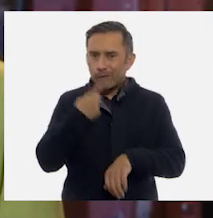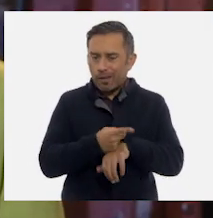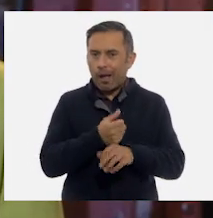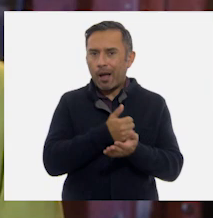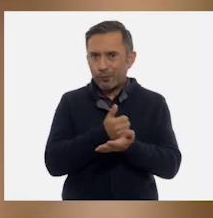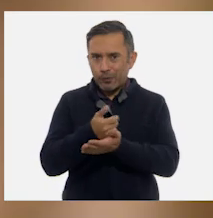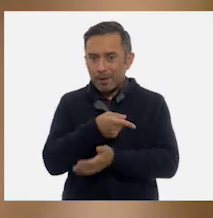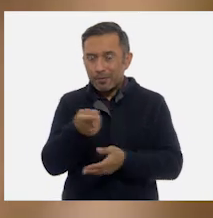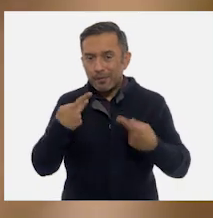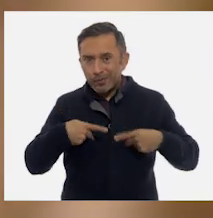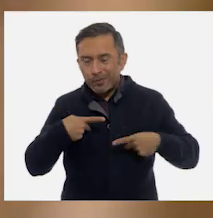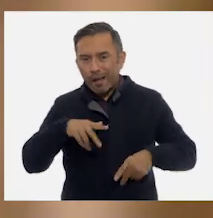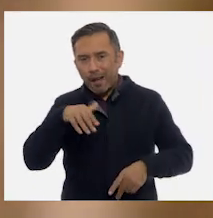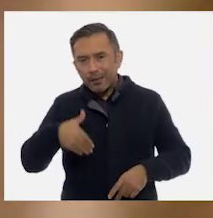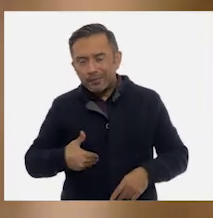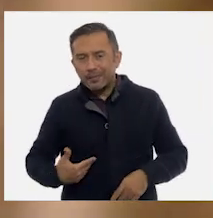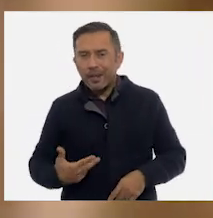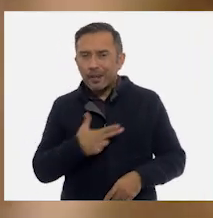los heridos.